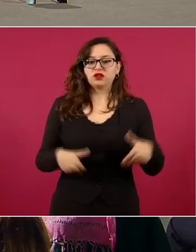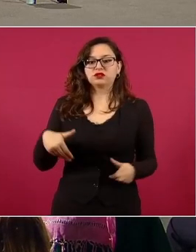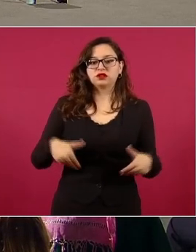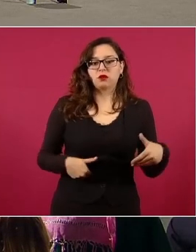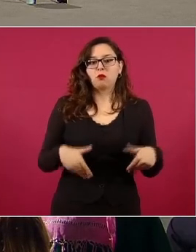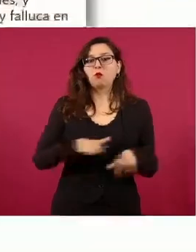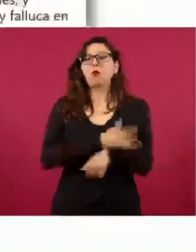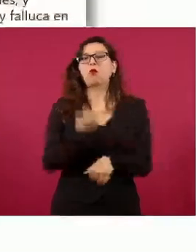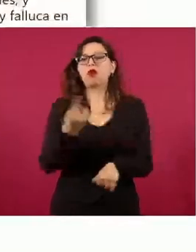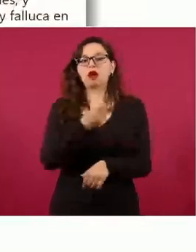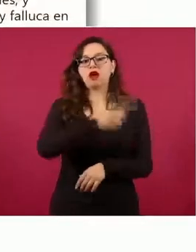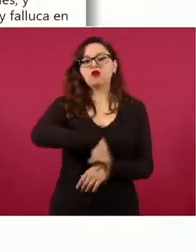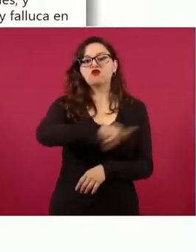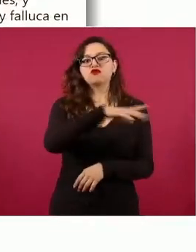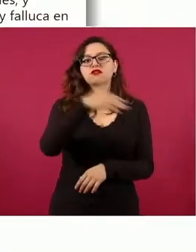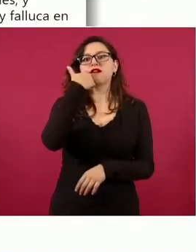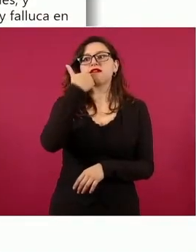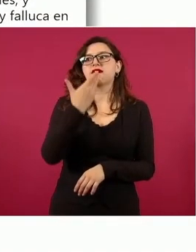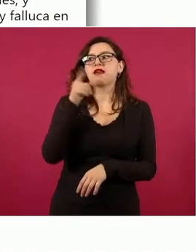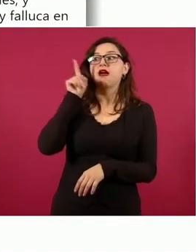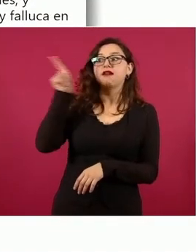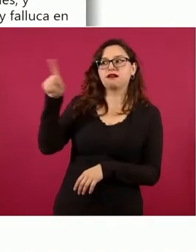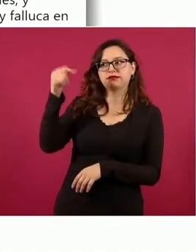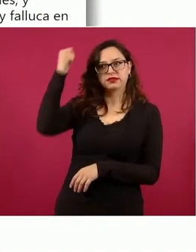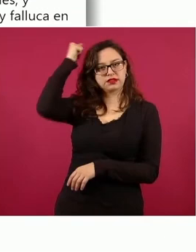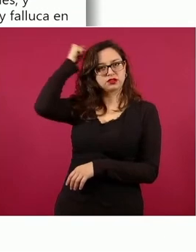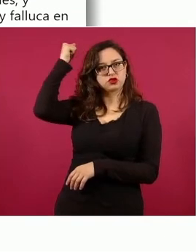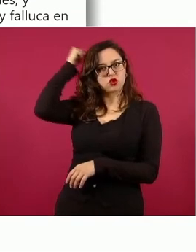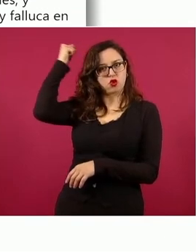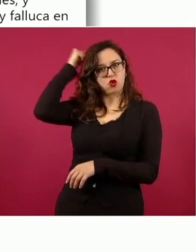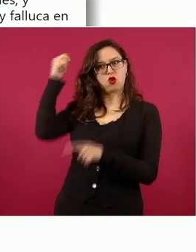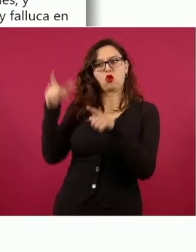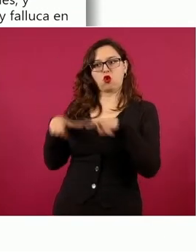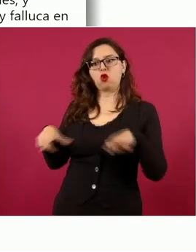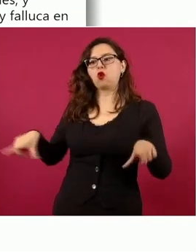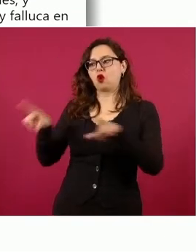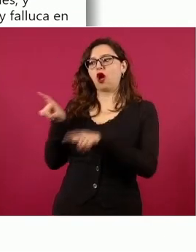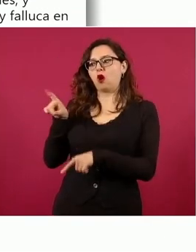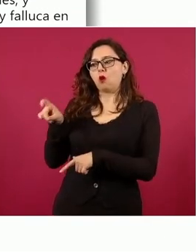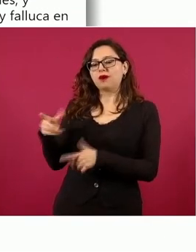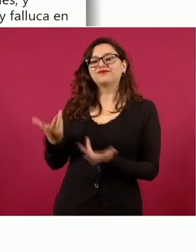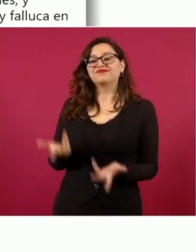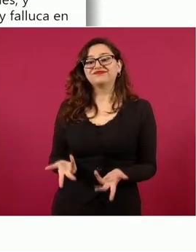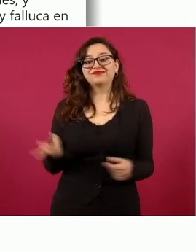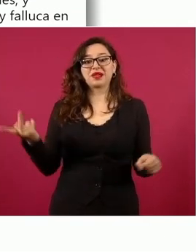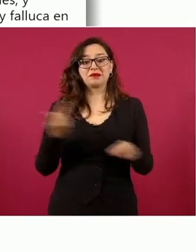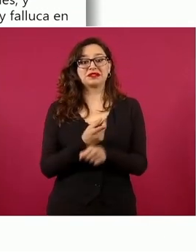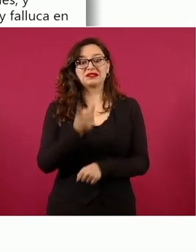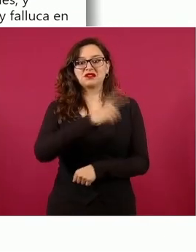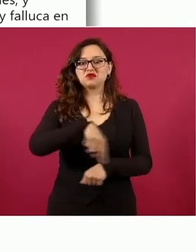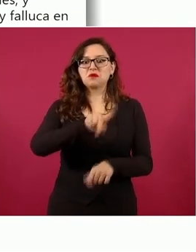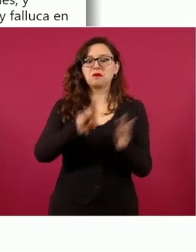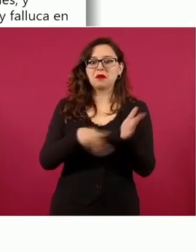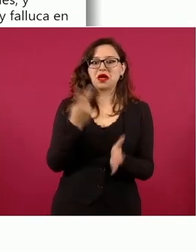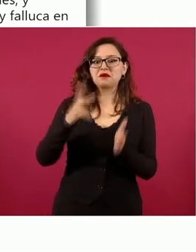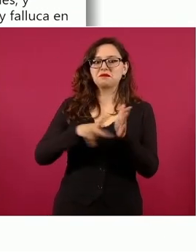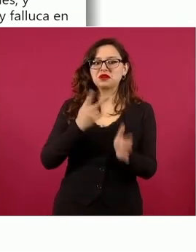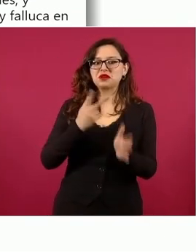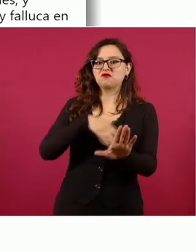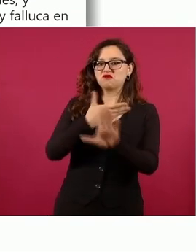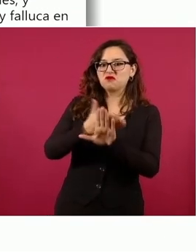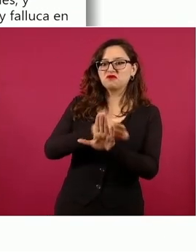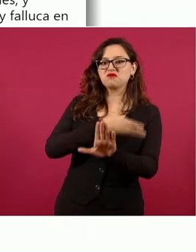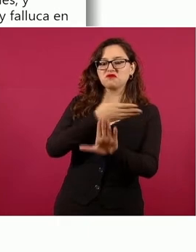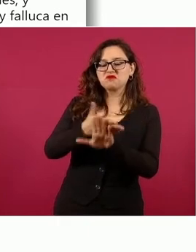recurrentes para desacreditar a la Aifa han sido los ataques clasistas. En la inauguración se criticó a Doña